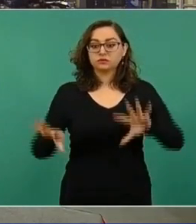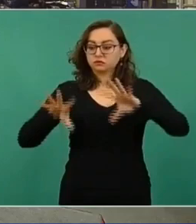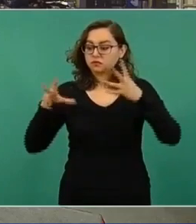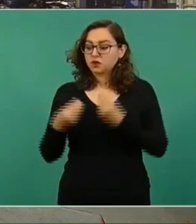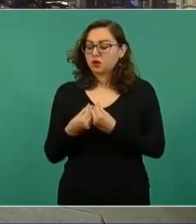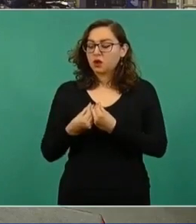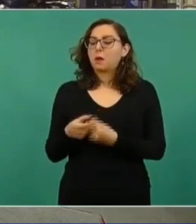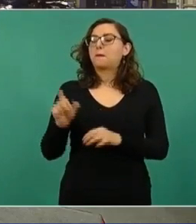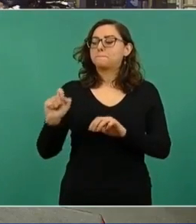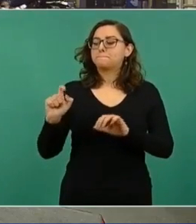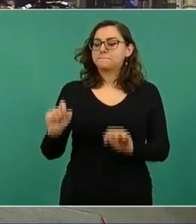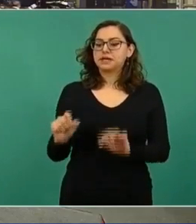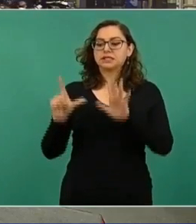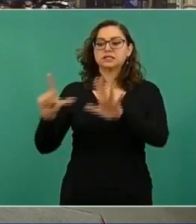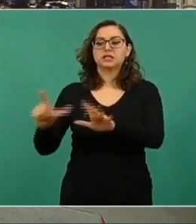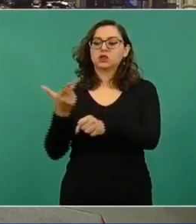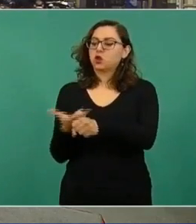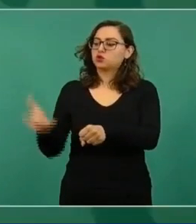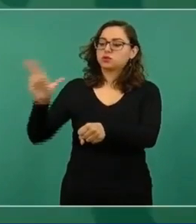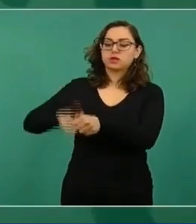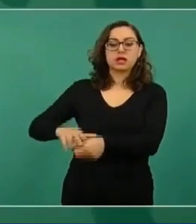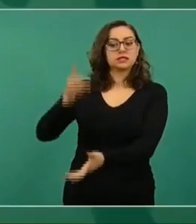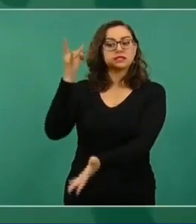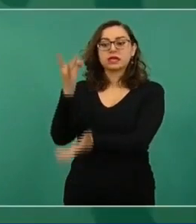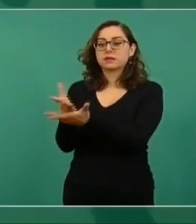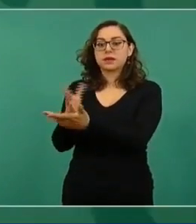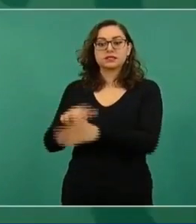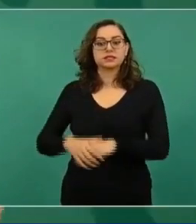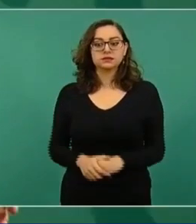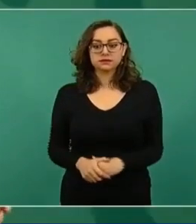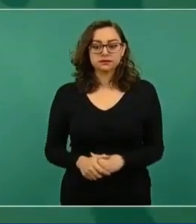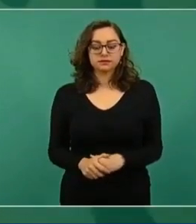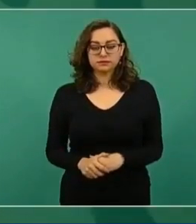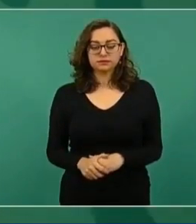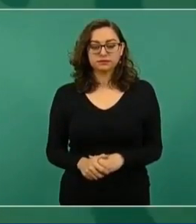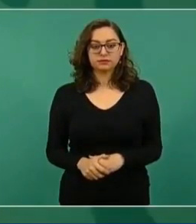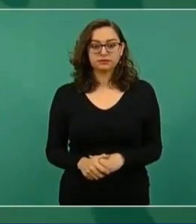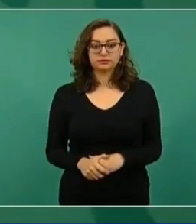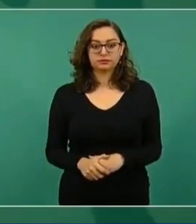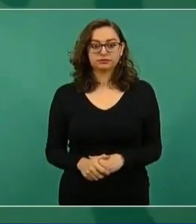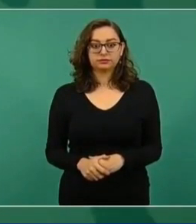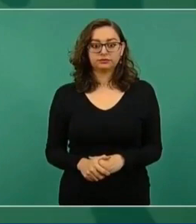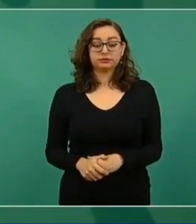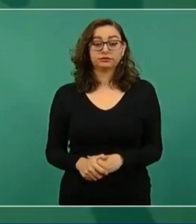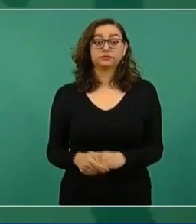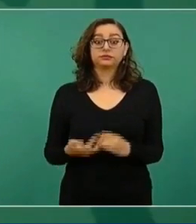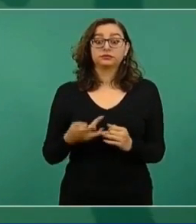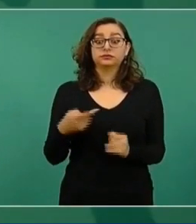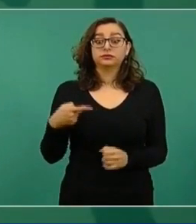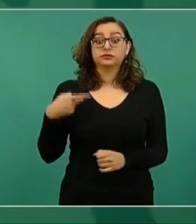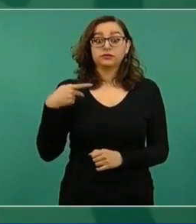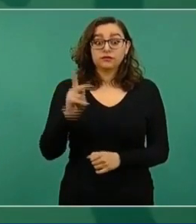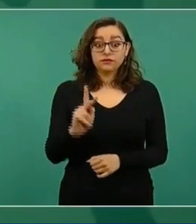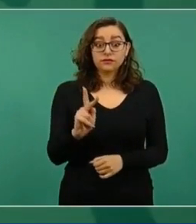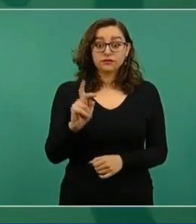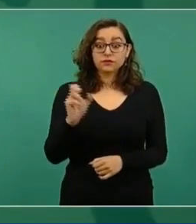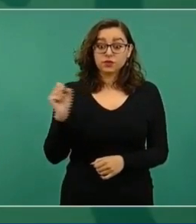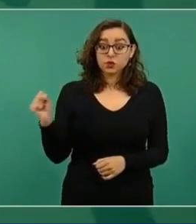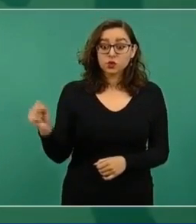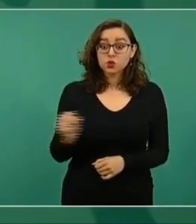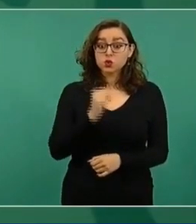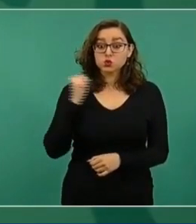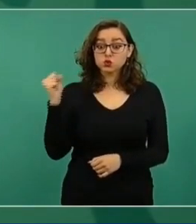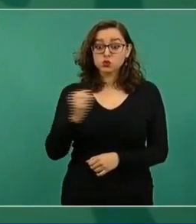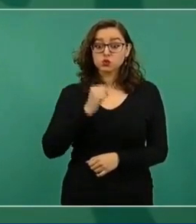todo lo que dejaron. Bueno, quedó el sistema que se creó